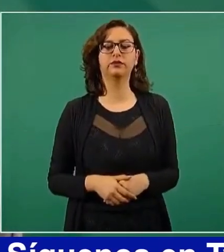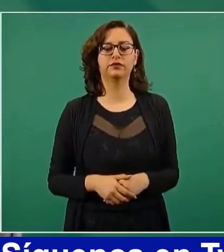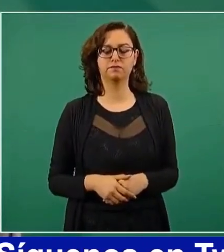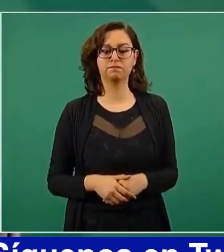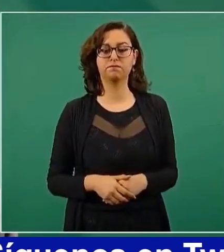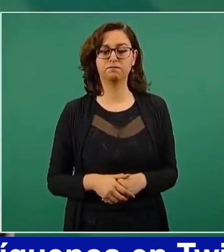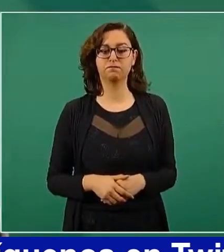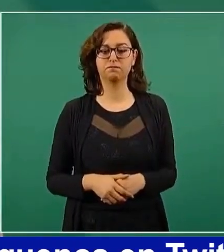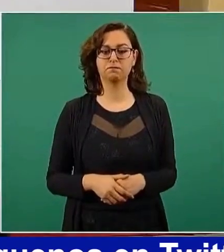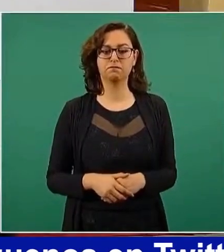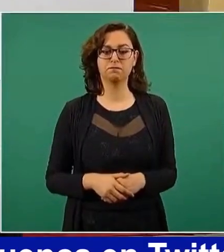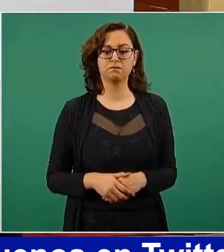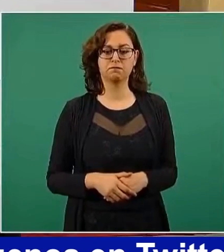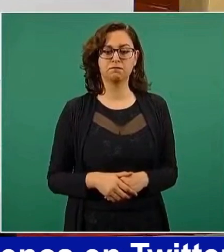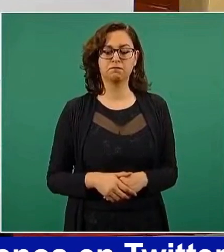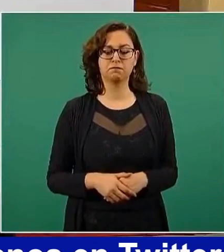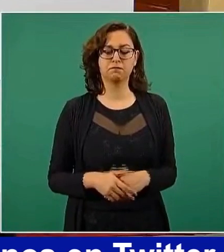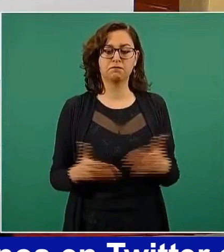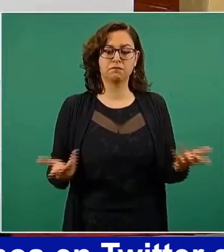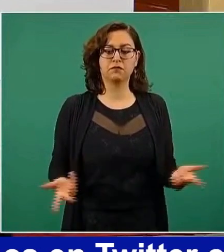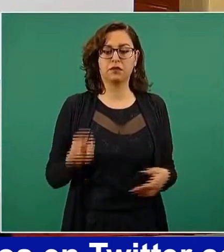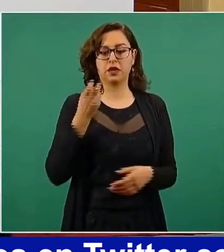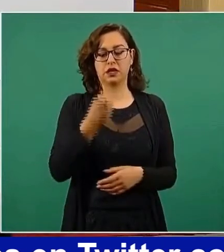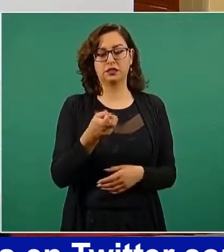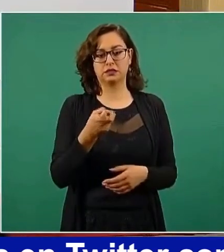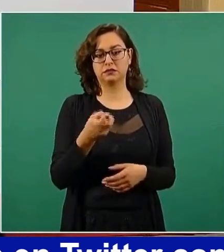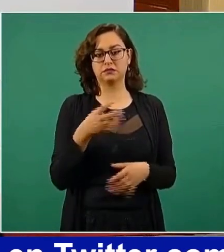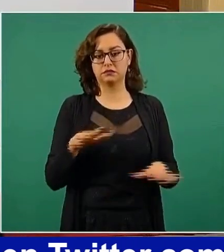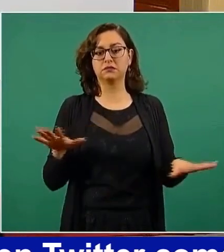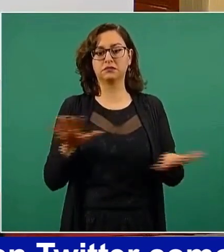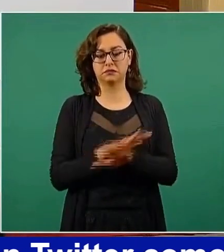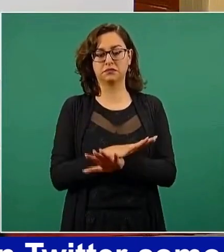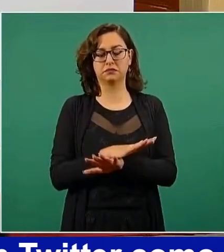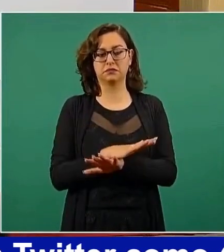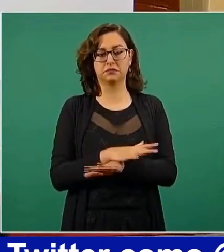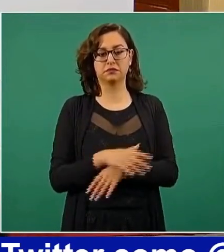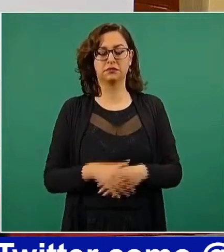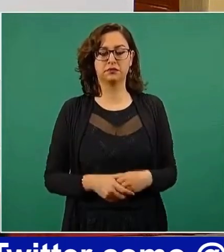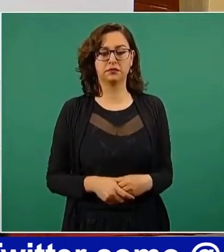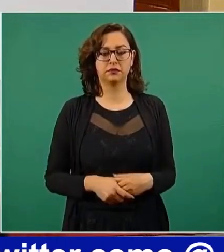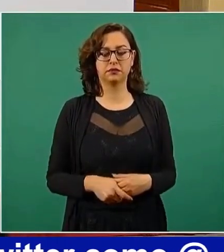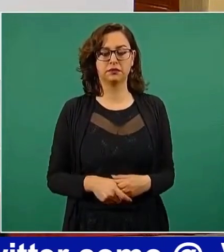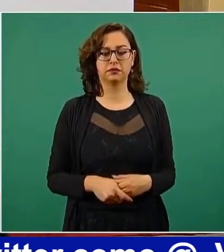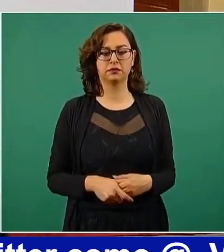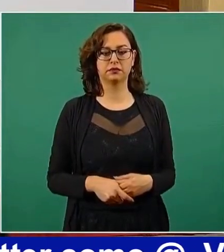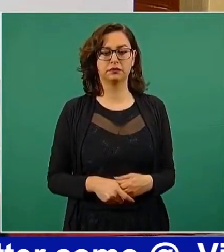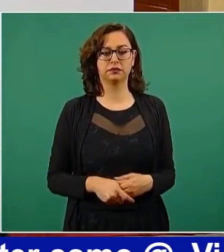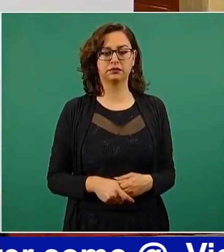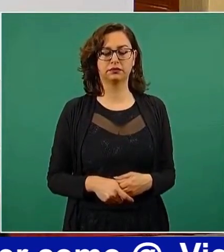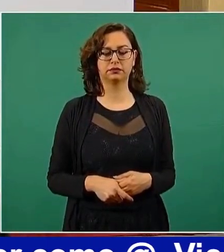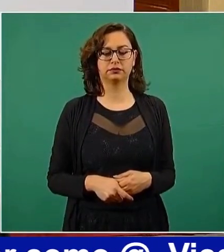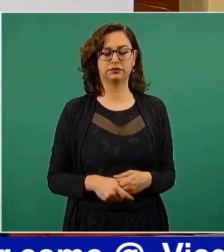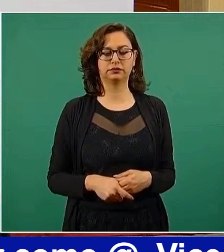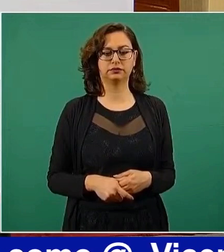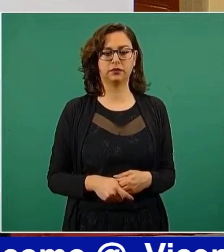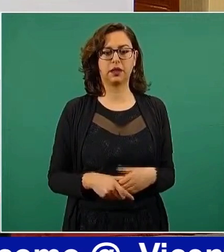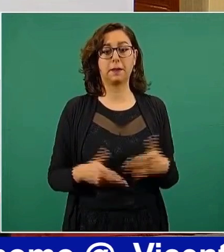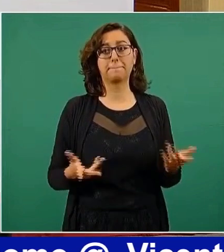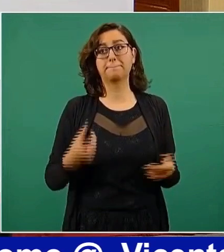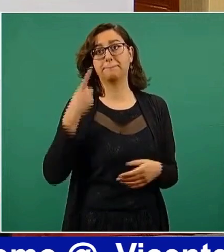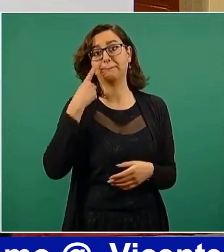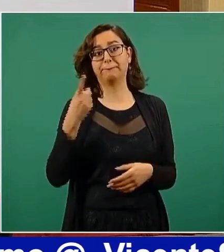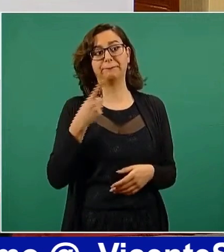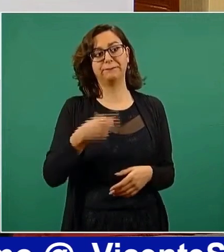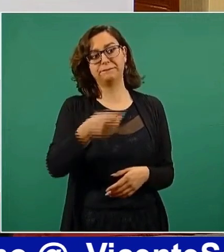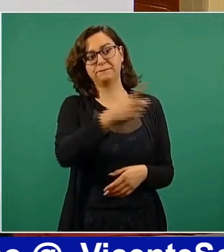Entonces, esa es la reforma. Fíjense cómo estarán de enojados